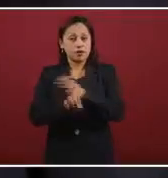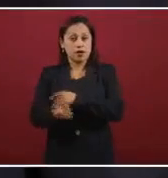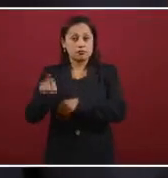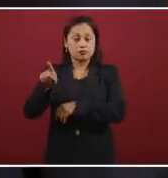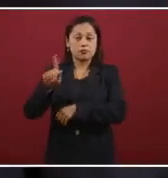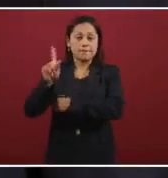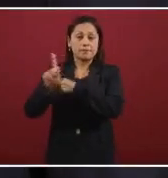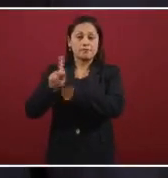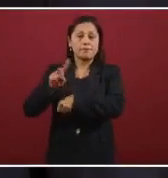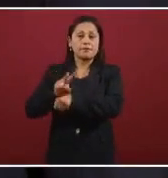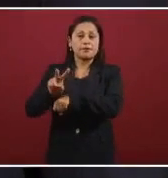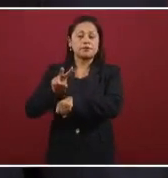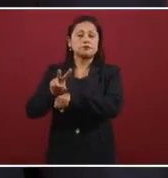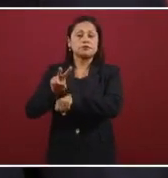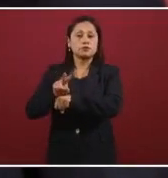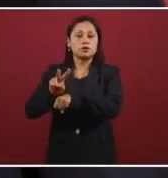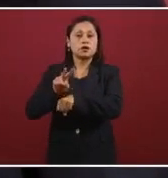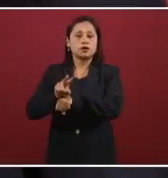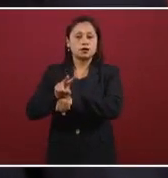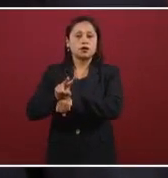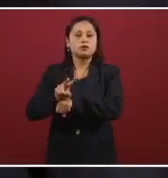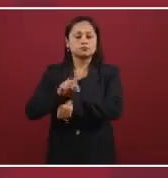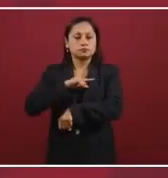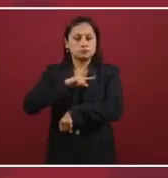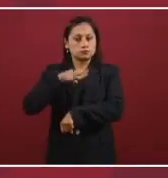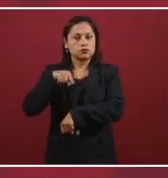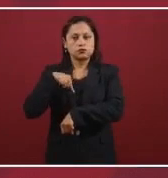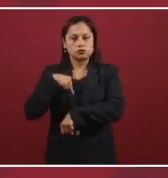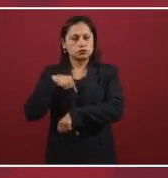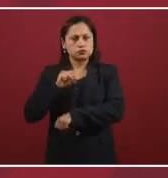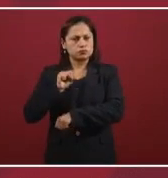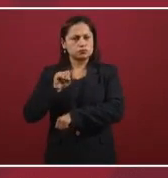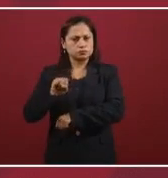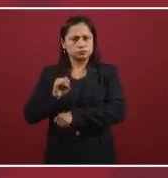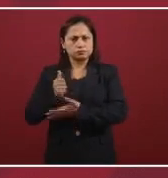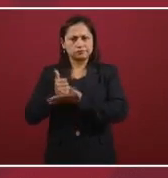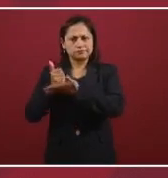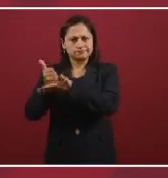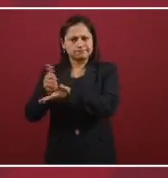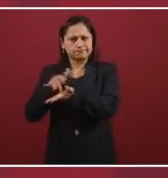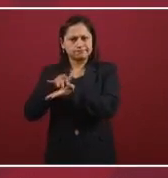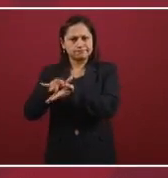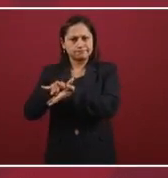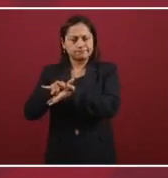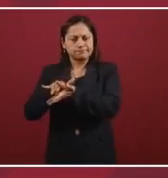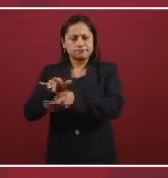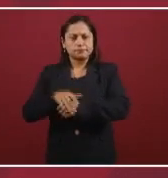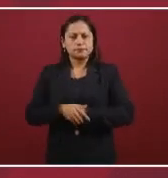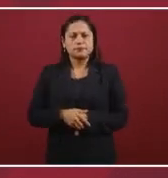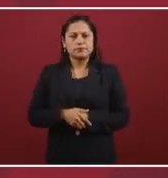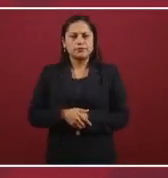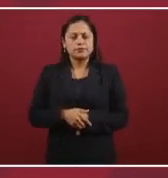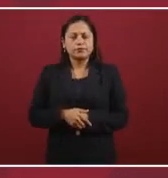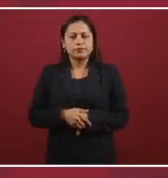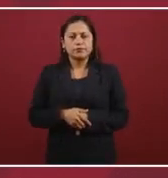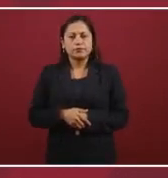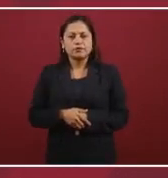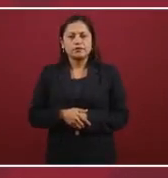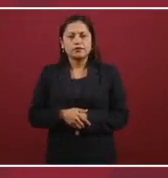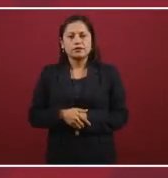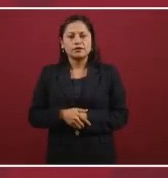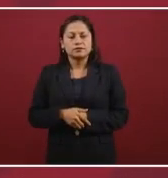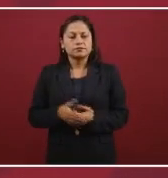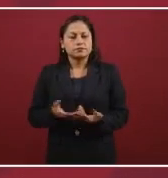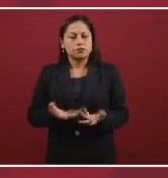estamos en la mejor disposición de ayudar. Esto se planteó